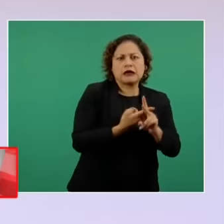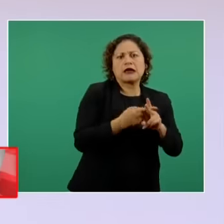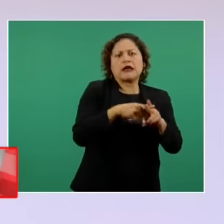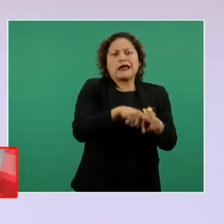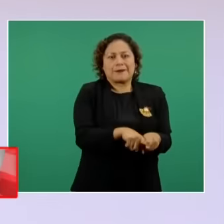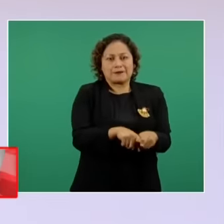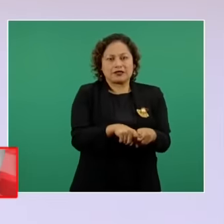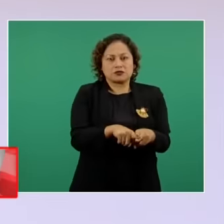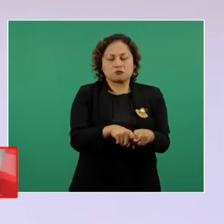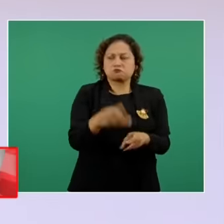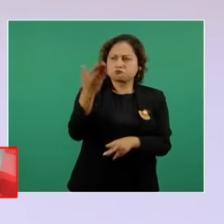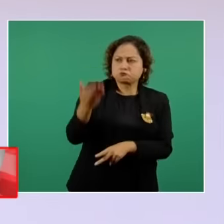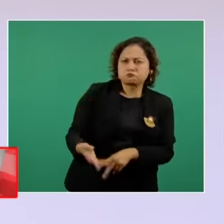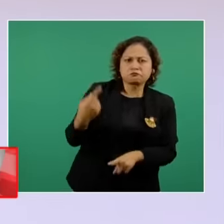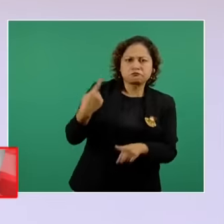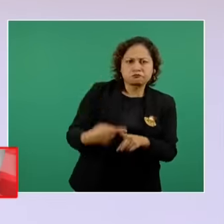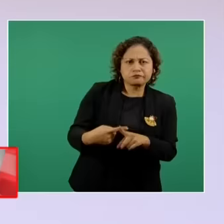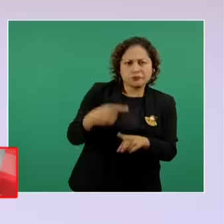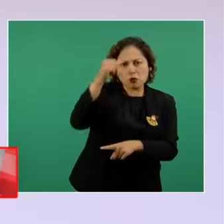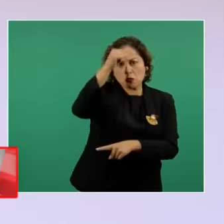el cura Hidalgo,